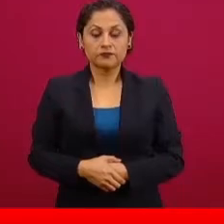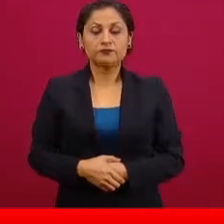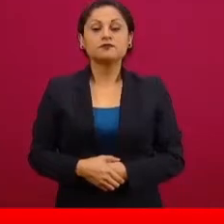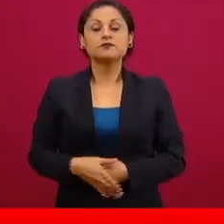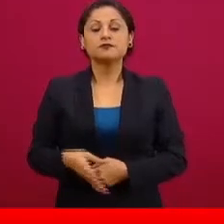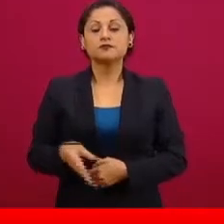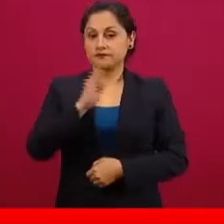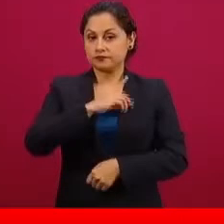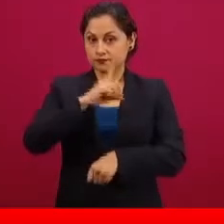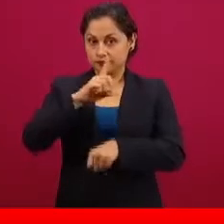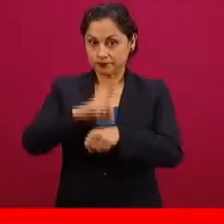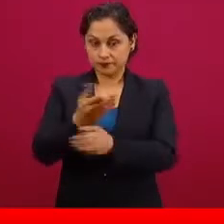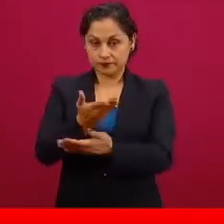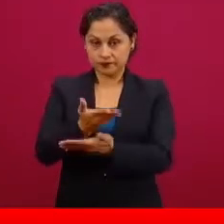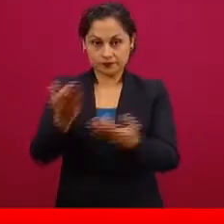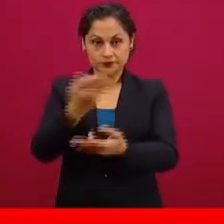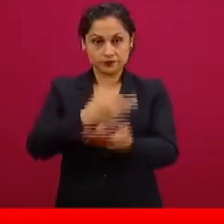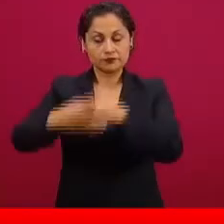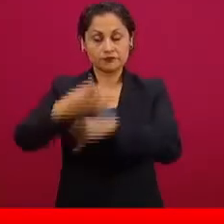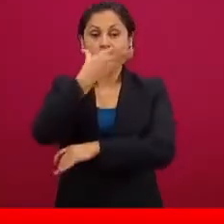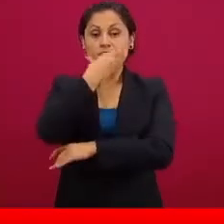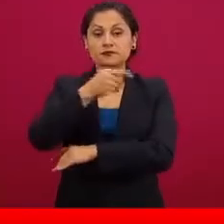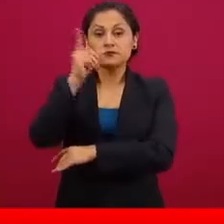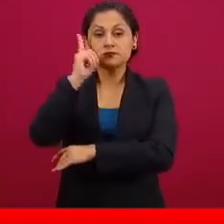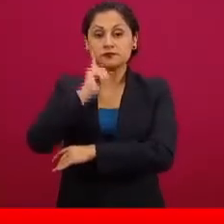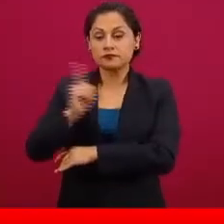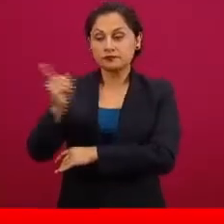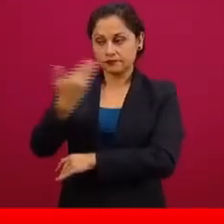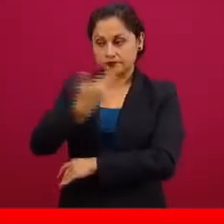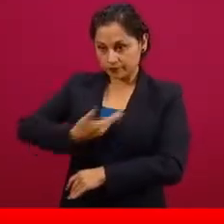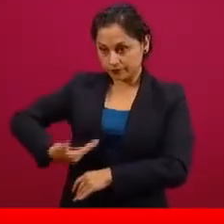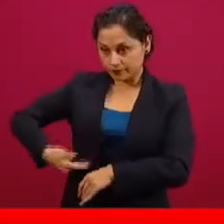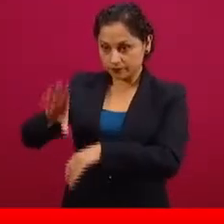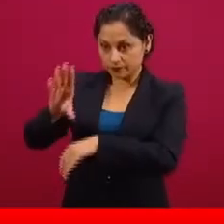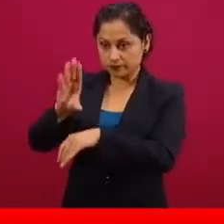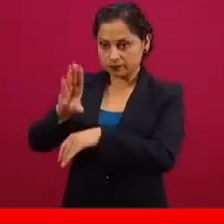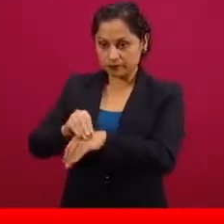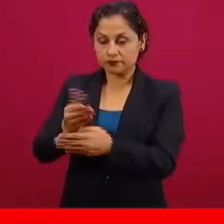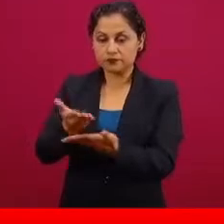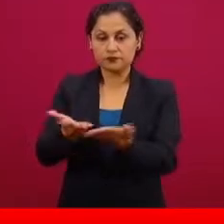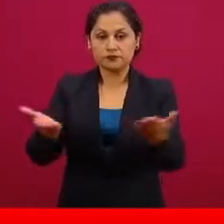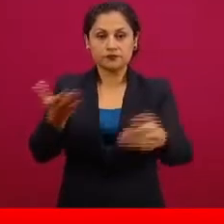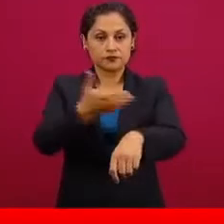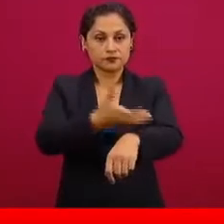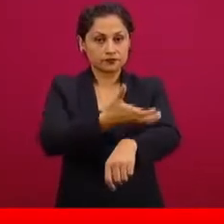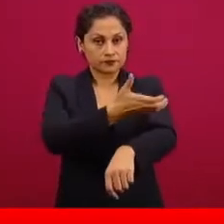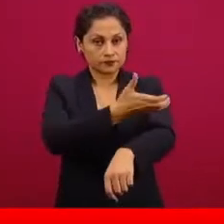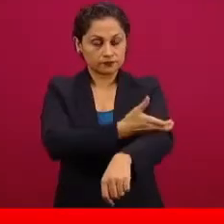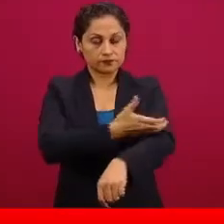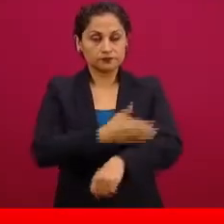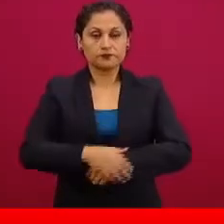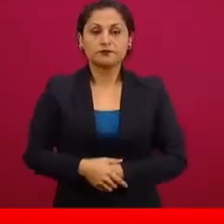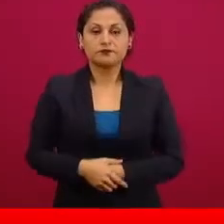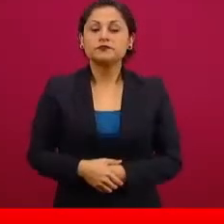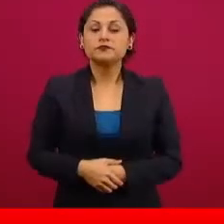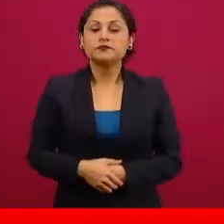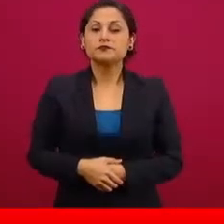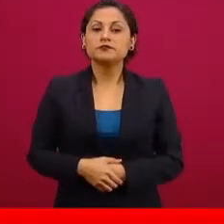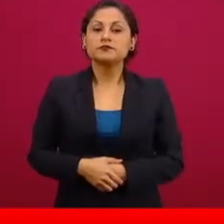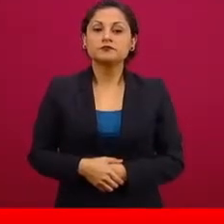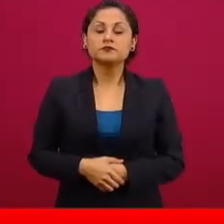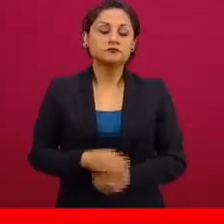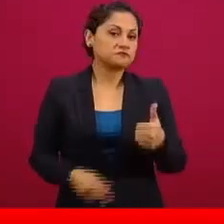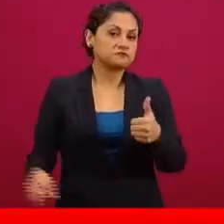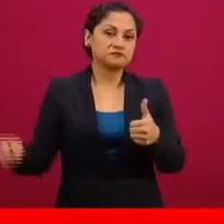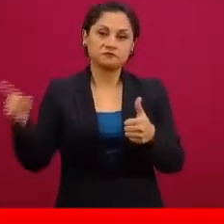Muy buenos días a todas y a todos, señor presidente, con su permiso, compañeros. En primer lugar, quiero felicitar a